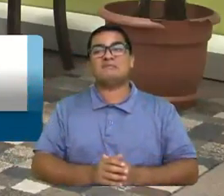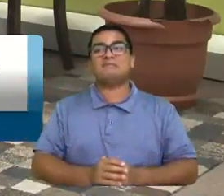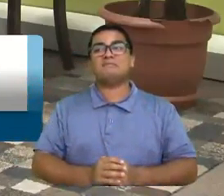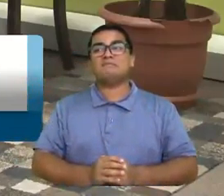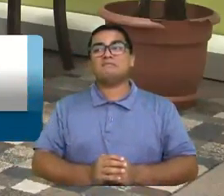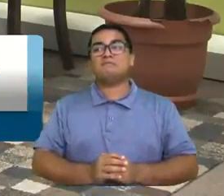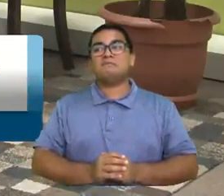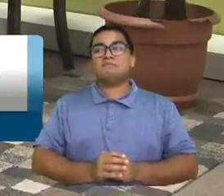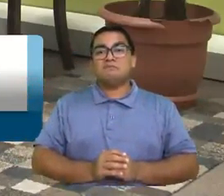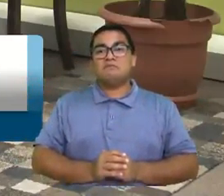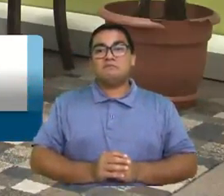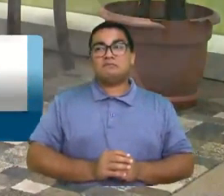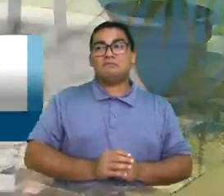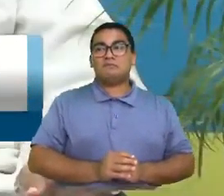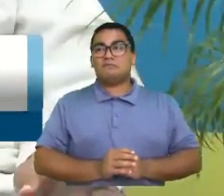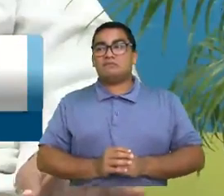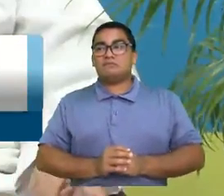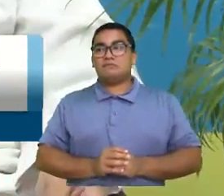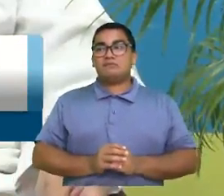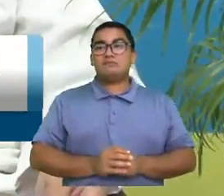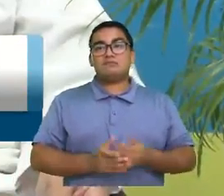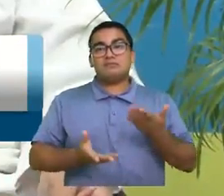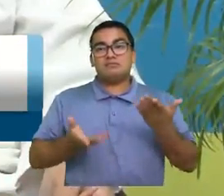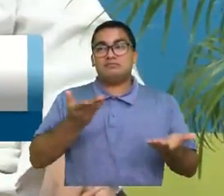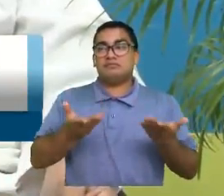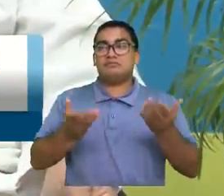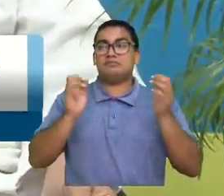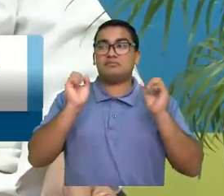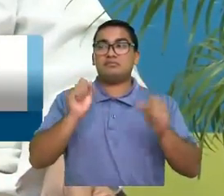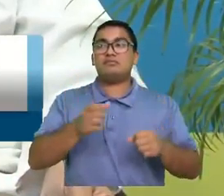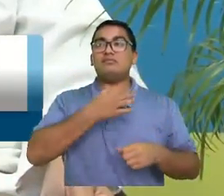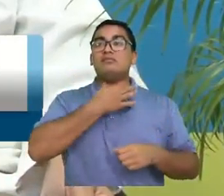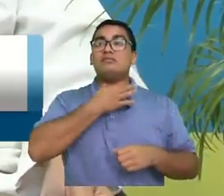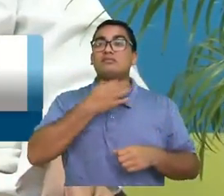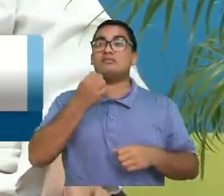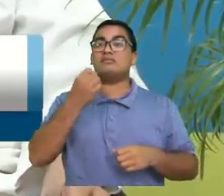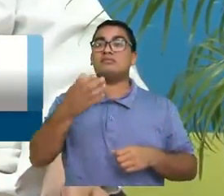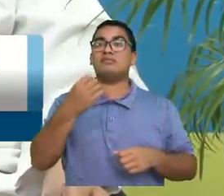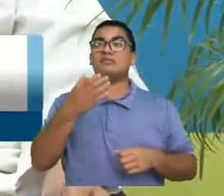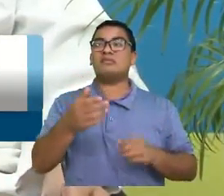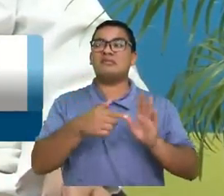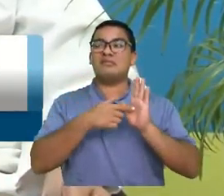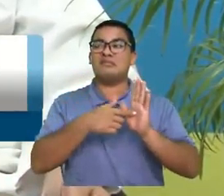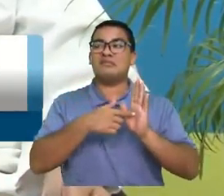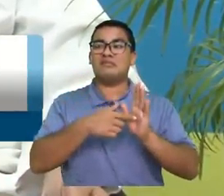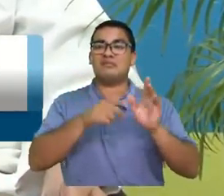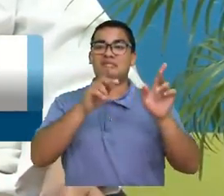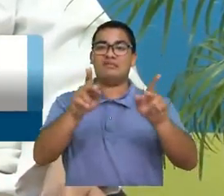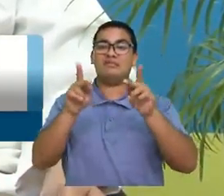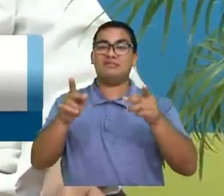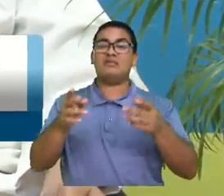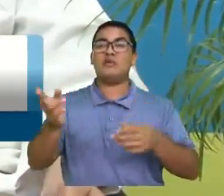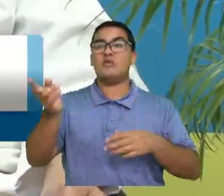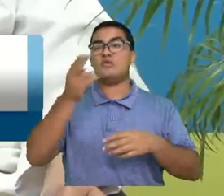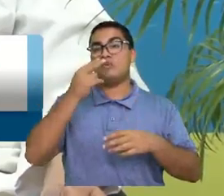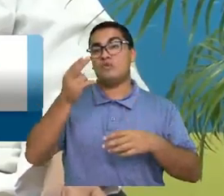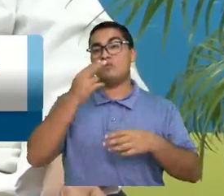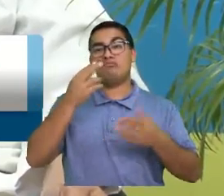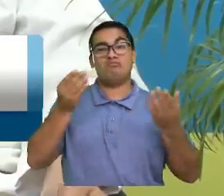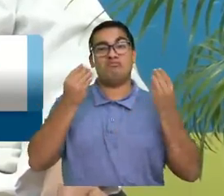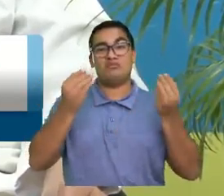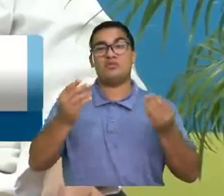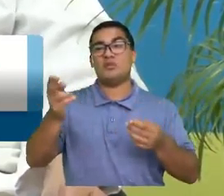Hay que tomar en cuenta, porque algunas veces también te puede dar un dolor de garganta cuando la persona mucho fuma. Sí, ni se